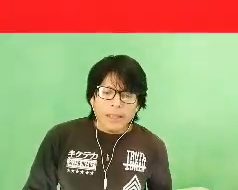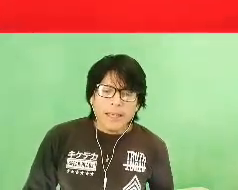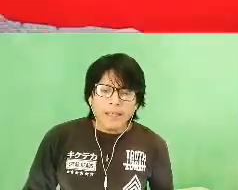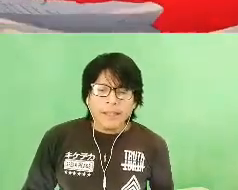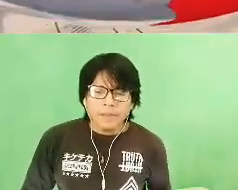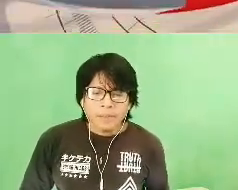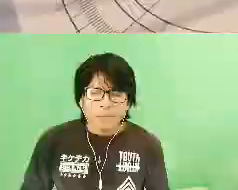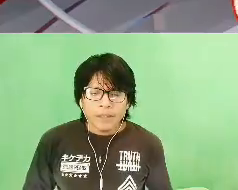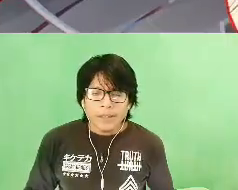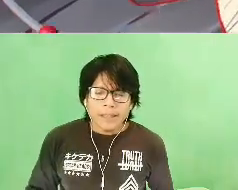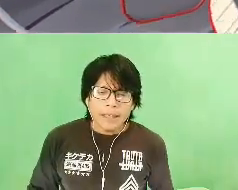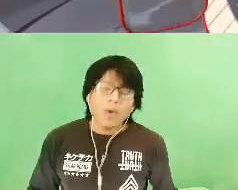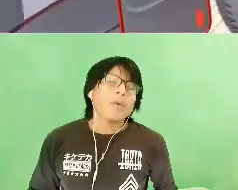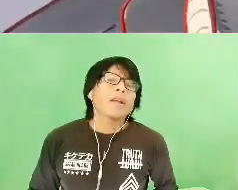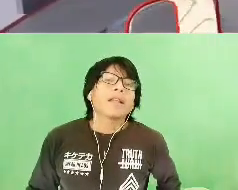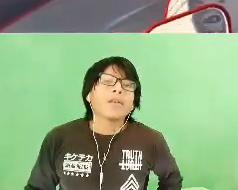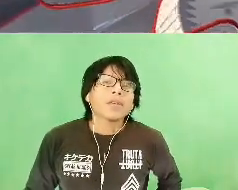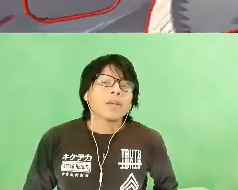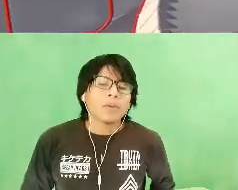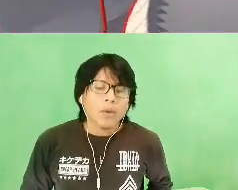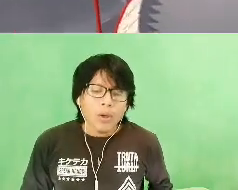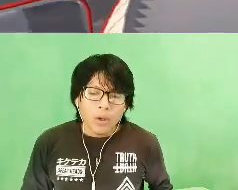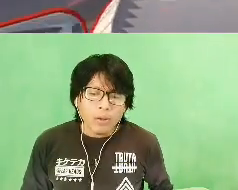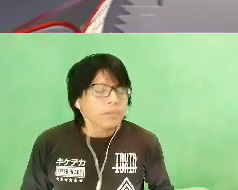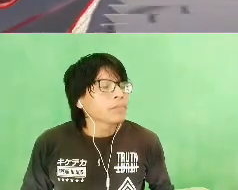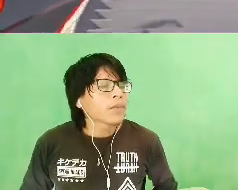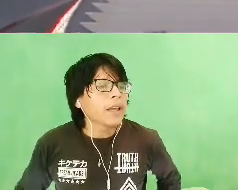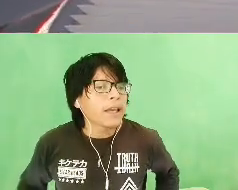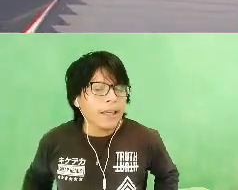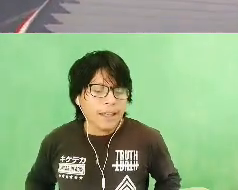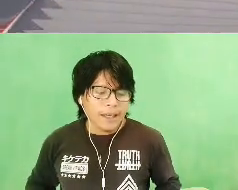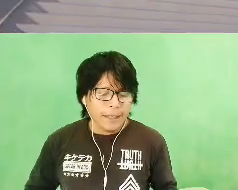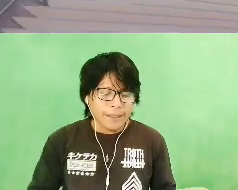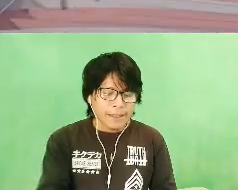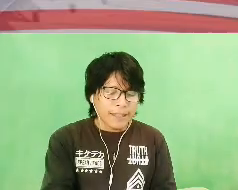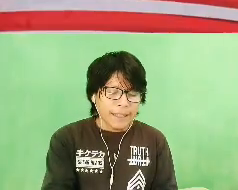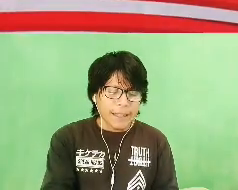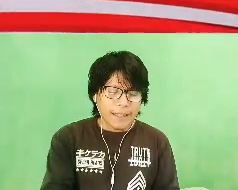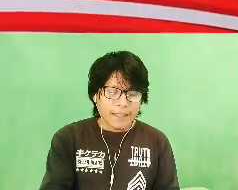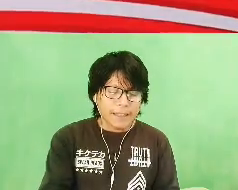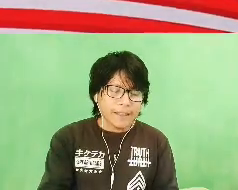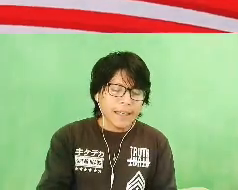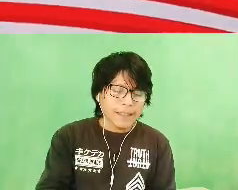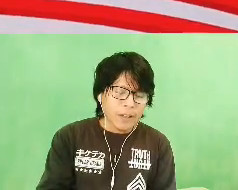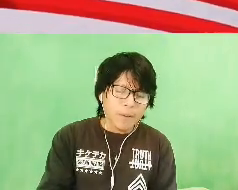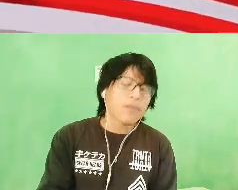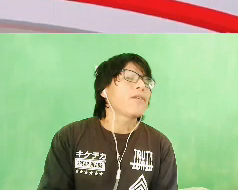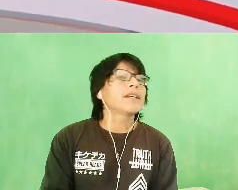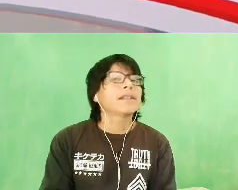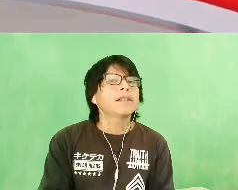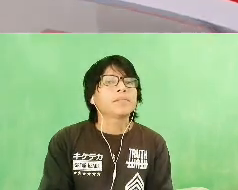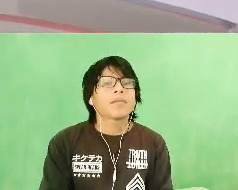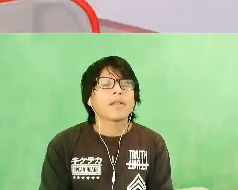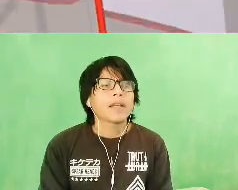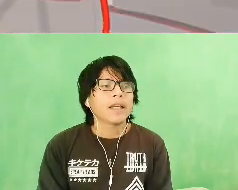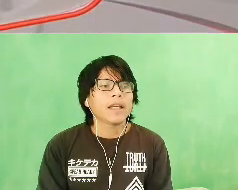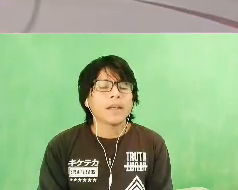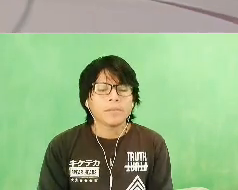muy interesante desde el gobernador de Nuevo León que ya salió a